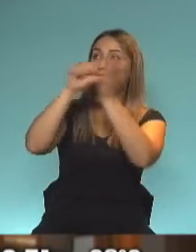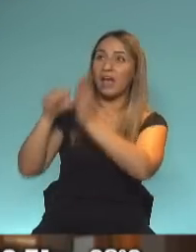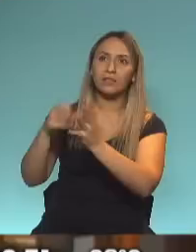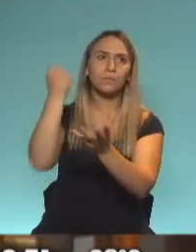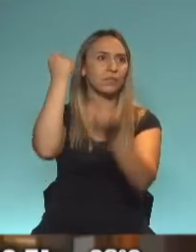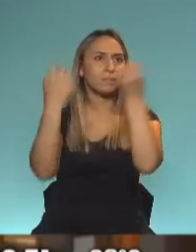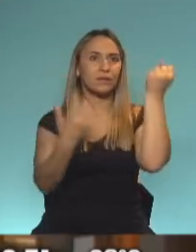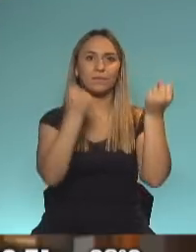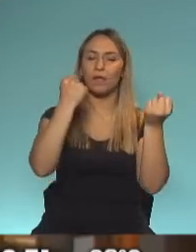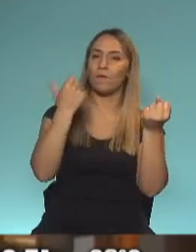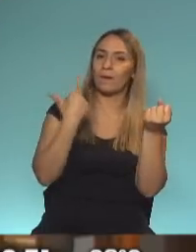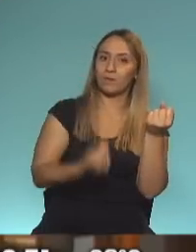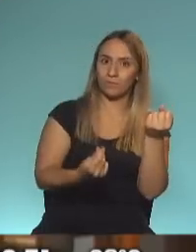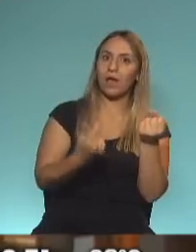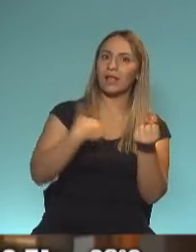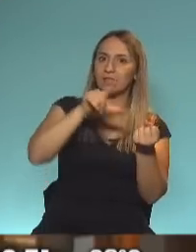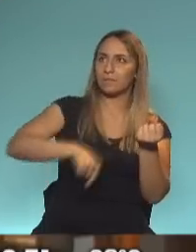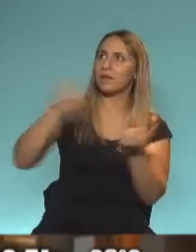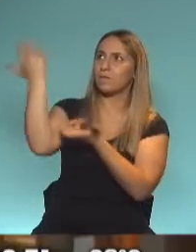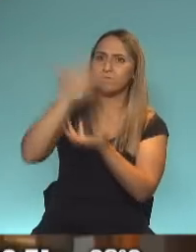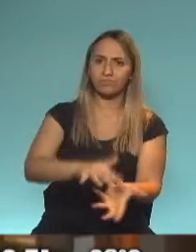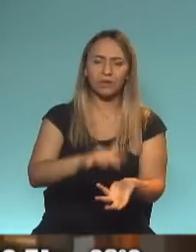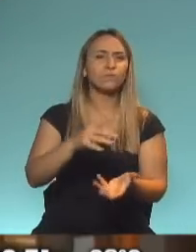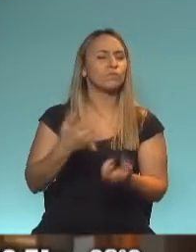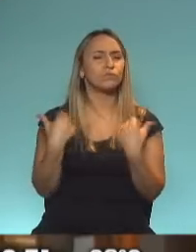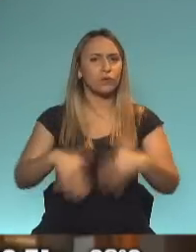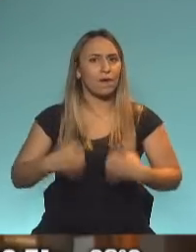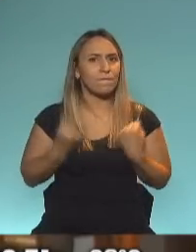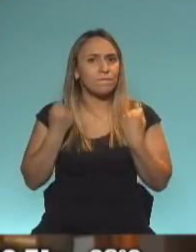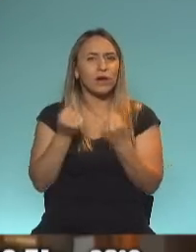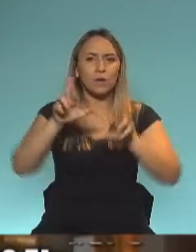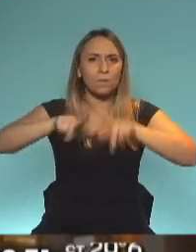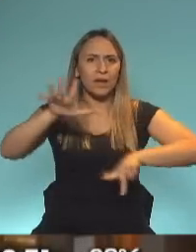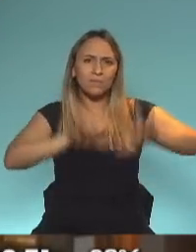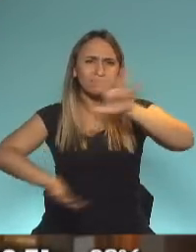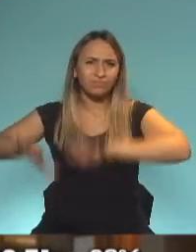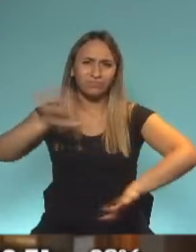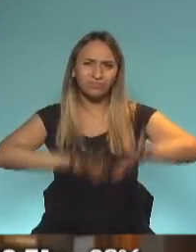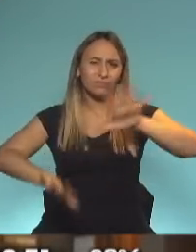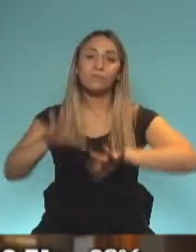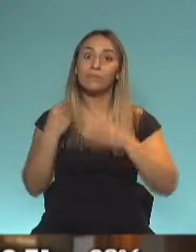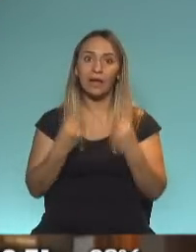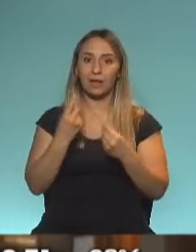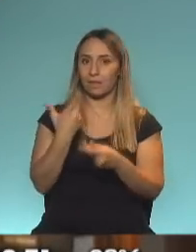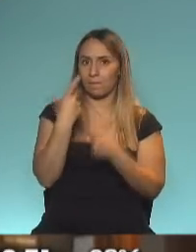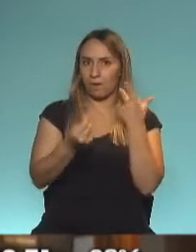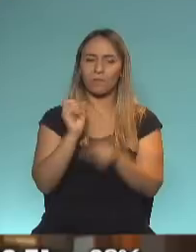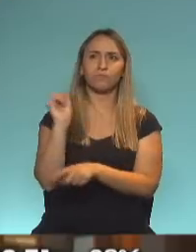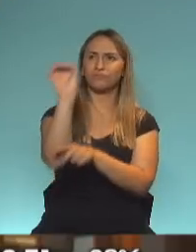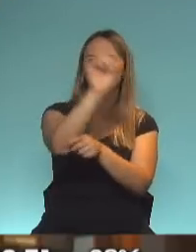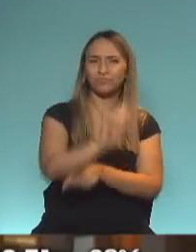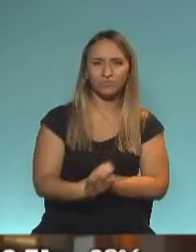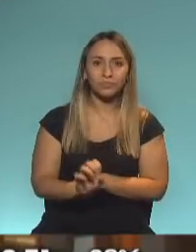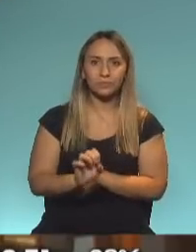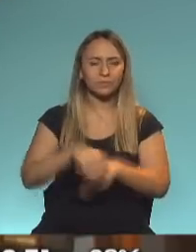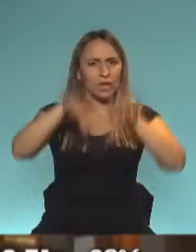un gran esfuerzo logístico para que la vacuna llegue rápidamente a cada uno de los rincones de nuestra patria.